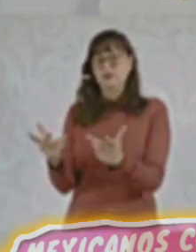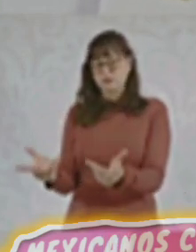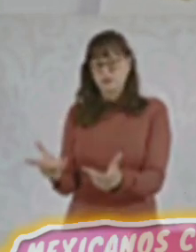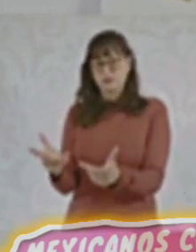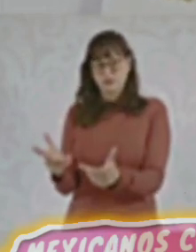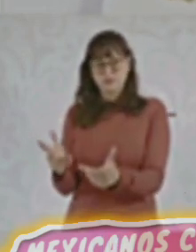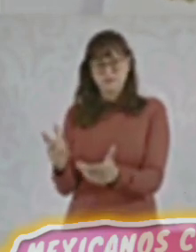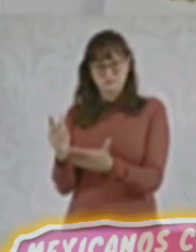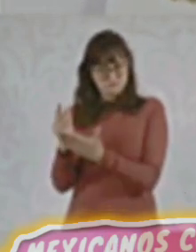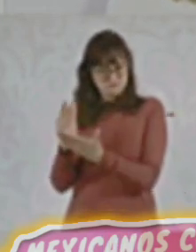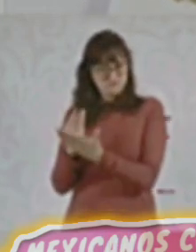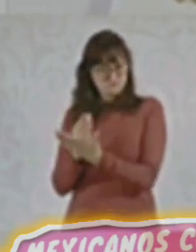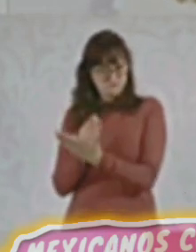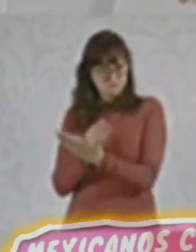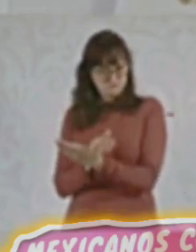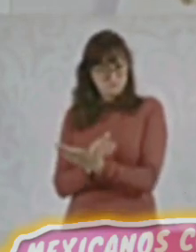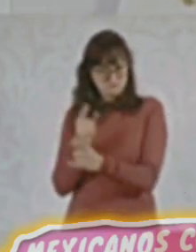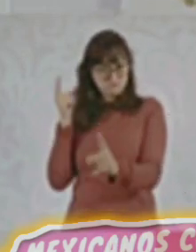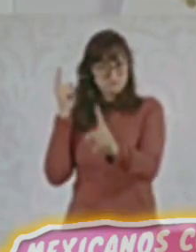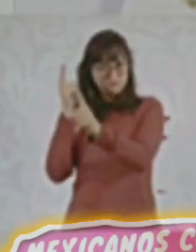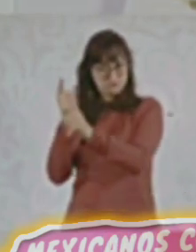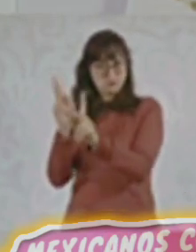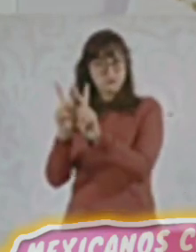la paz.